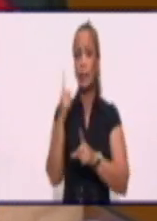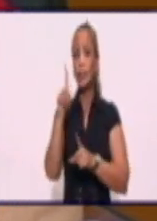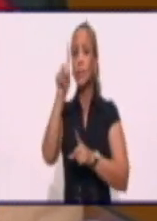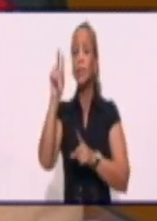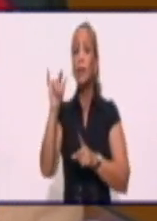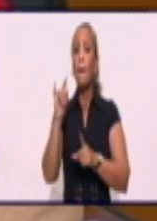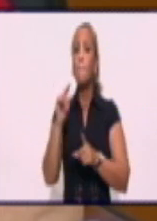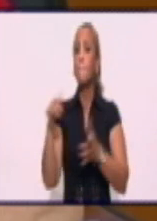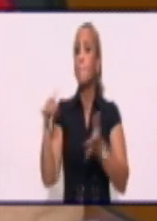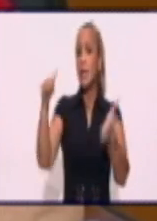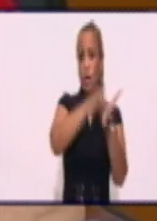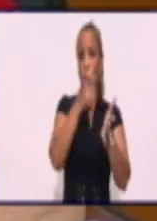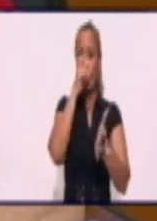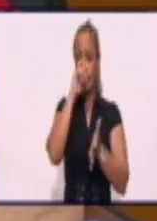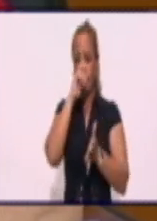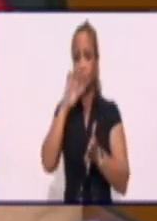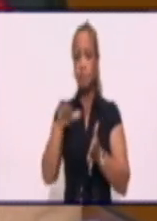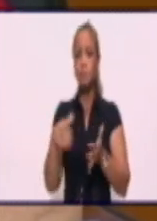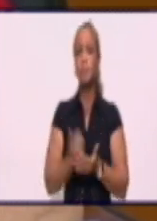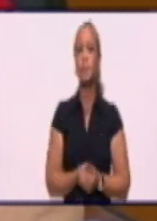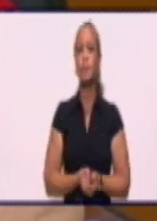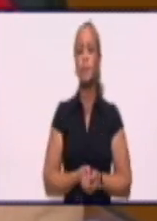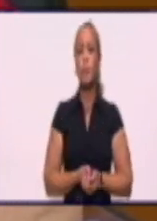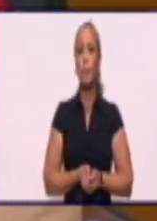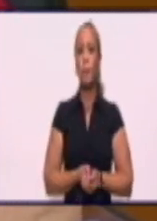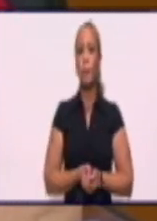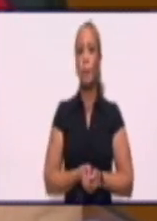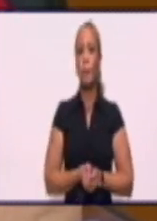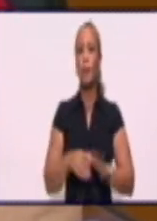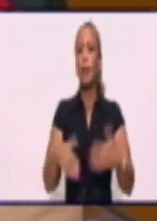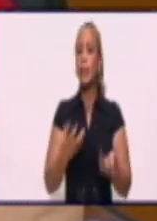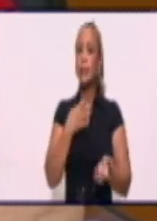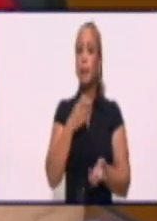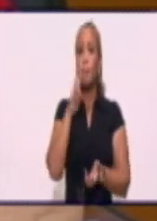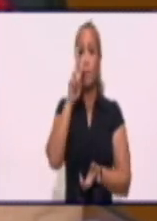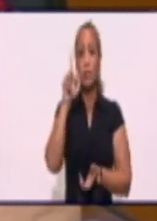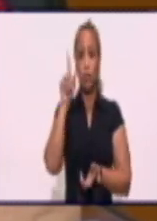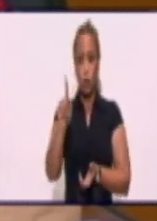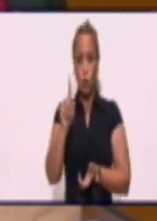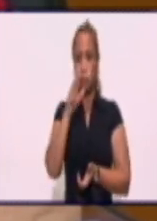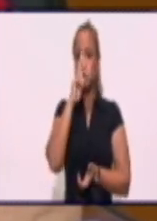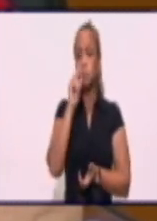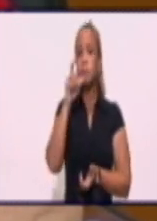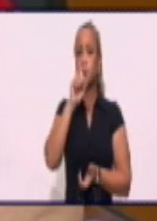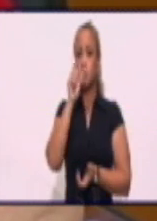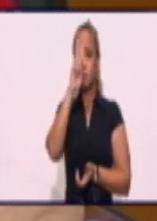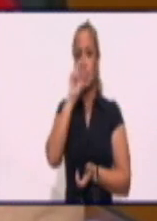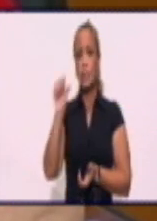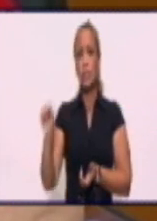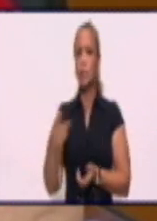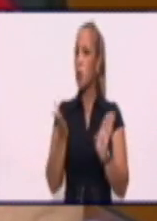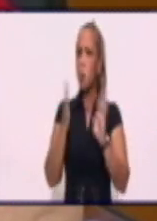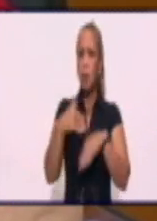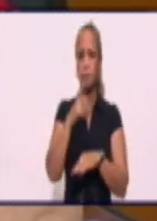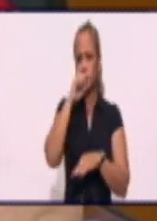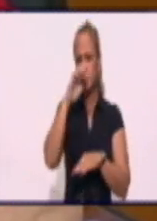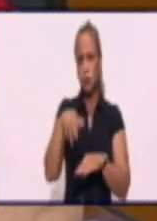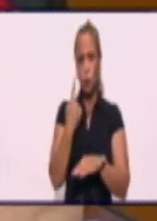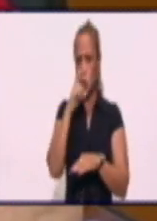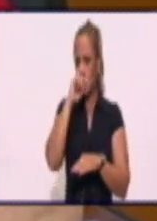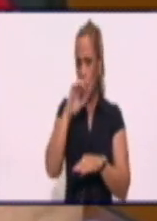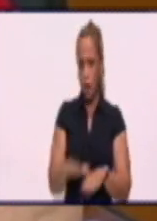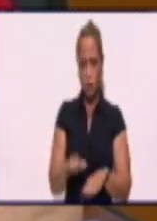edad pediátrica, en las últimas 24 horas diagnosticamos 21 pacientes, afortunadamente ningún menor de un año en la jornada de hoy,